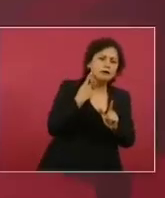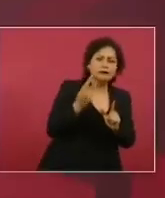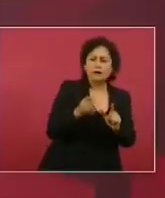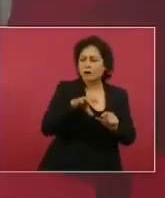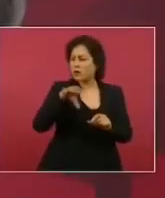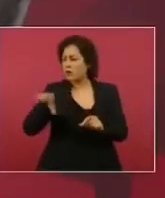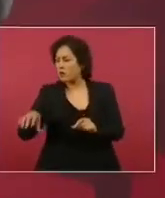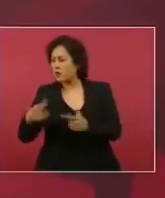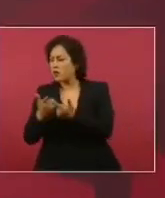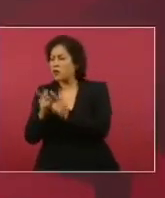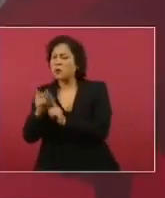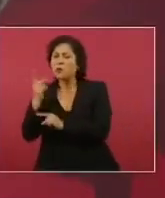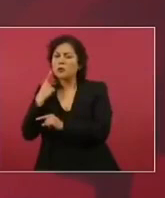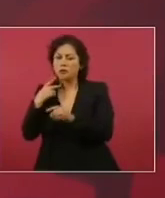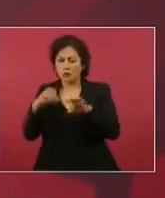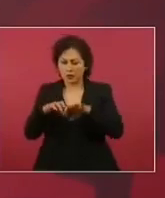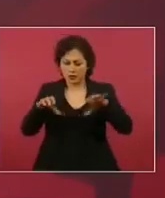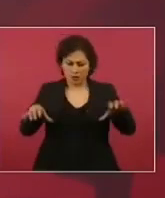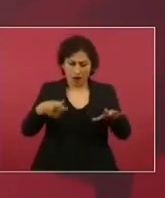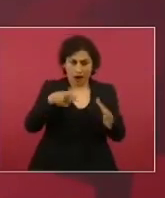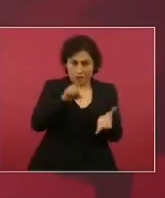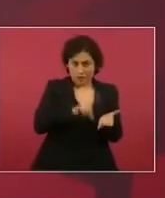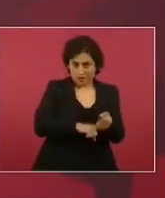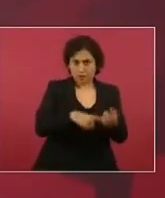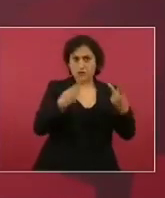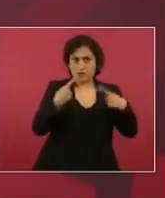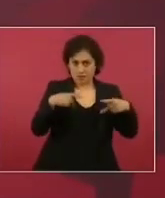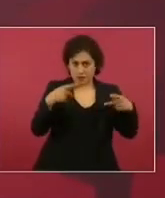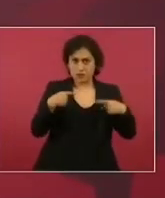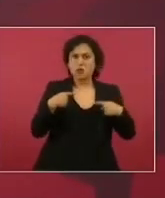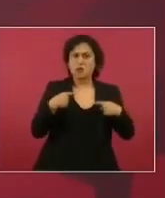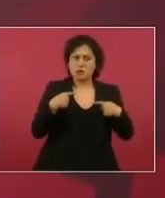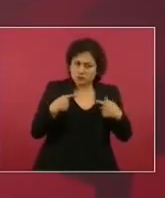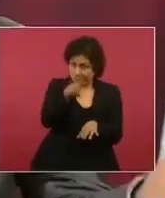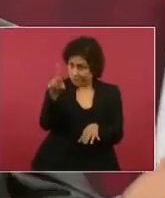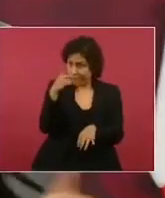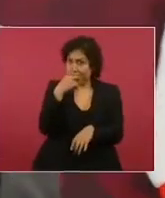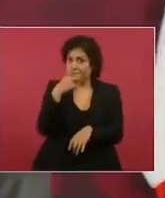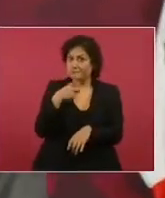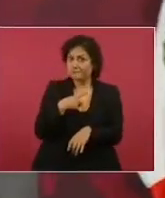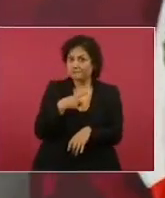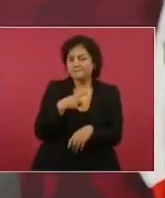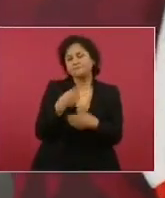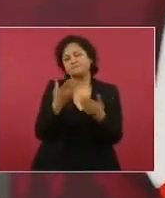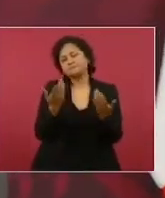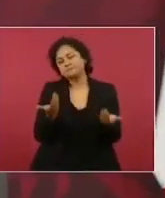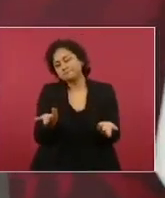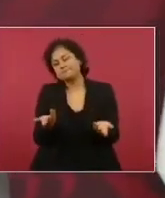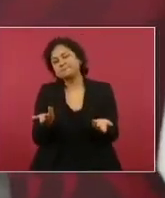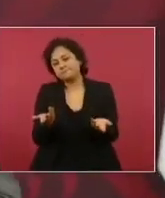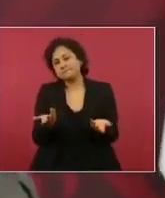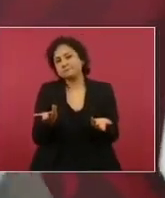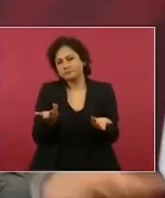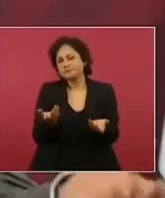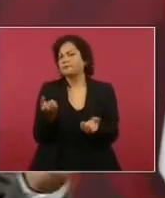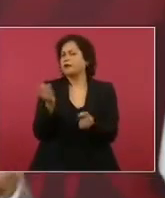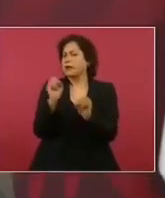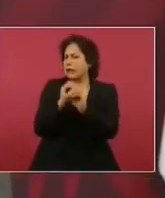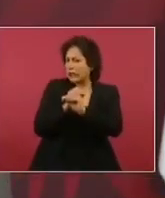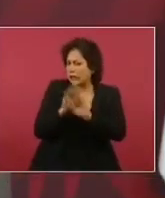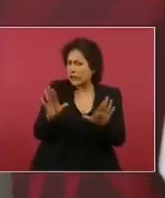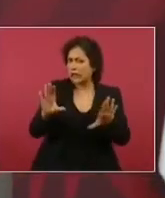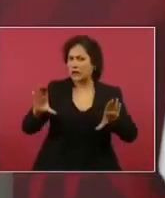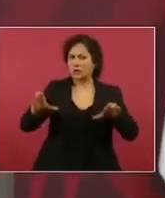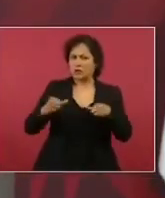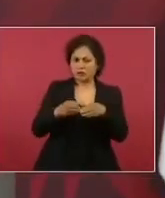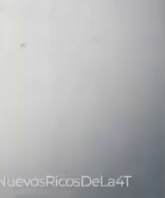sabe que es mentira eso de que ninguno de sus hijos tiene que ver con los asuntos del gobierno sus hijos tienen mucho